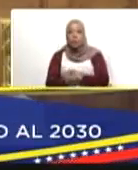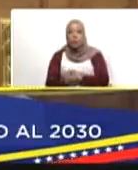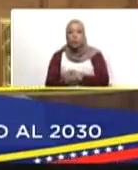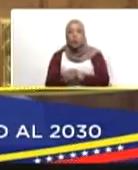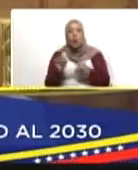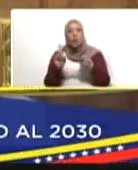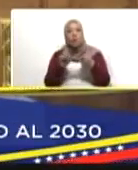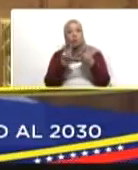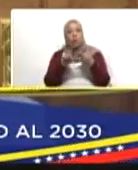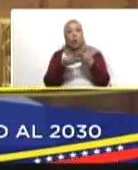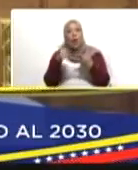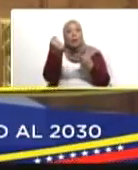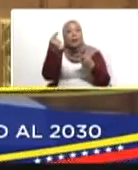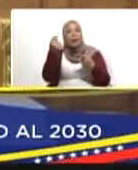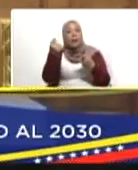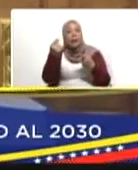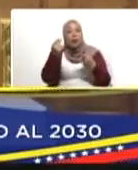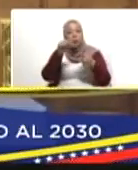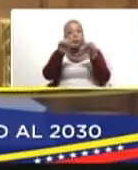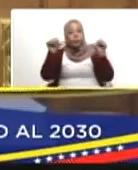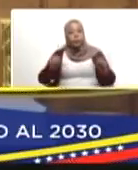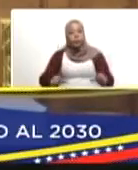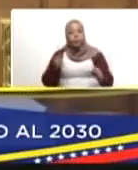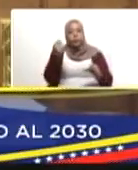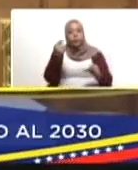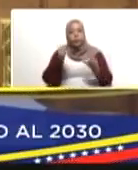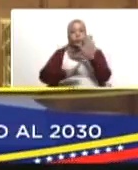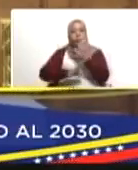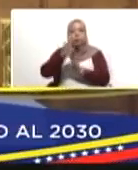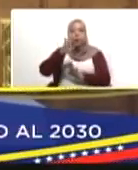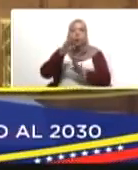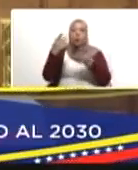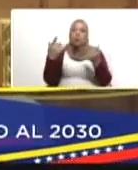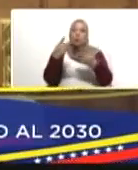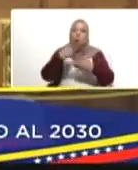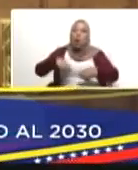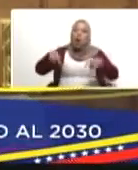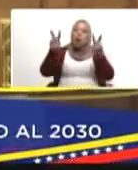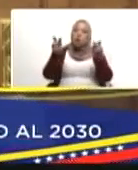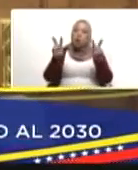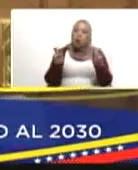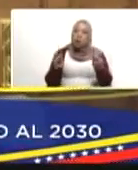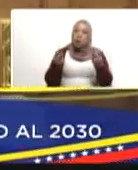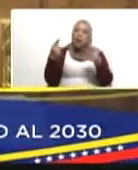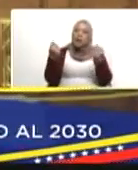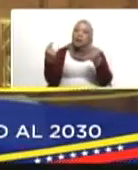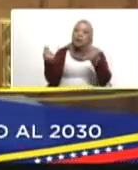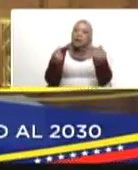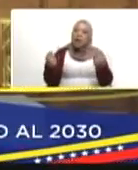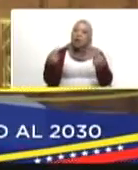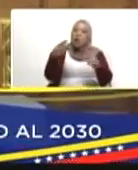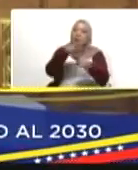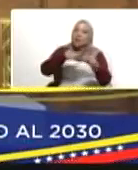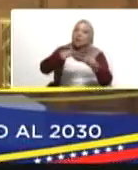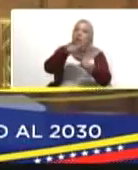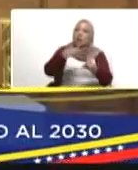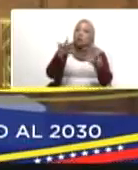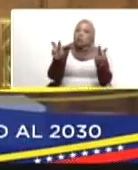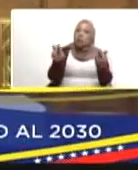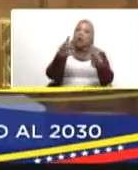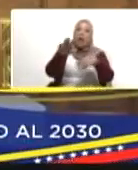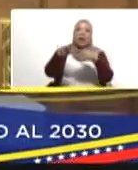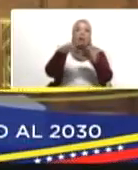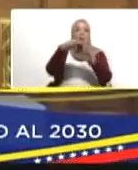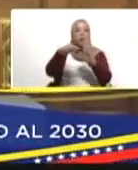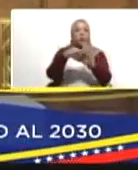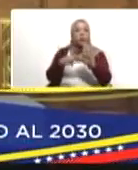transformación económica vamos a avanzar en la modernización de nuestra economía de todos sus métodos